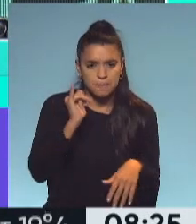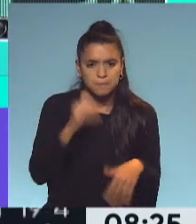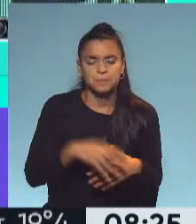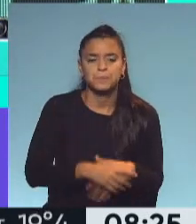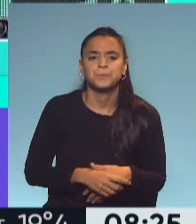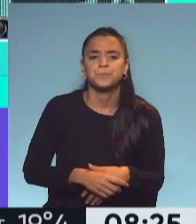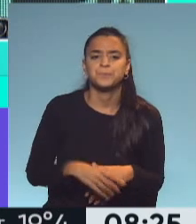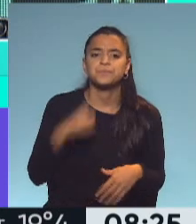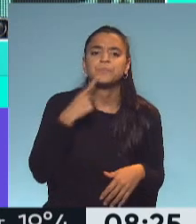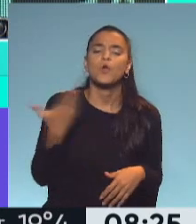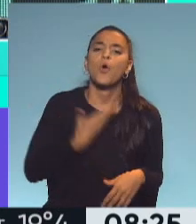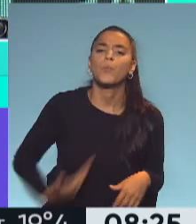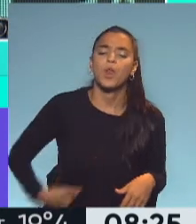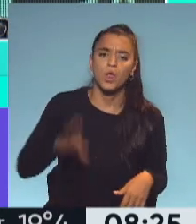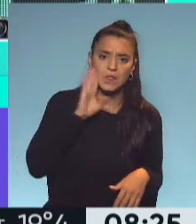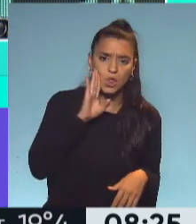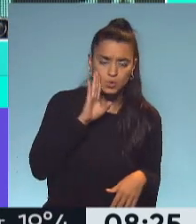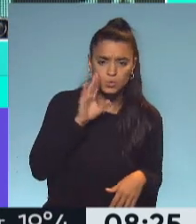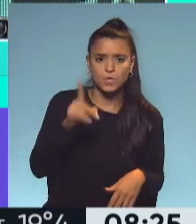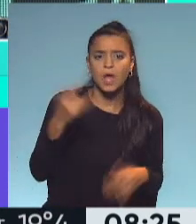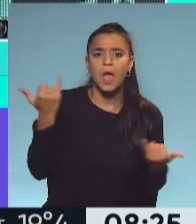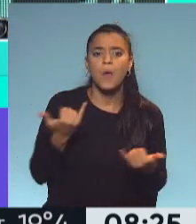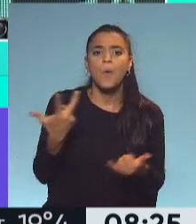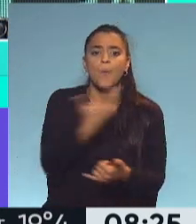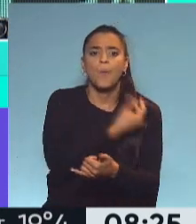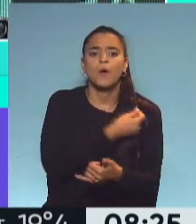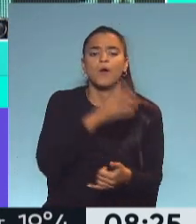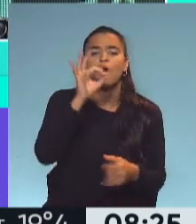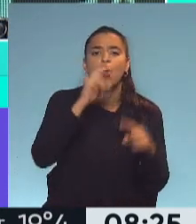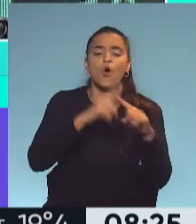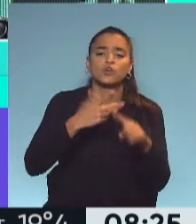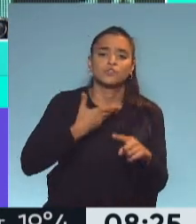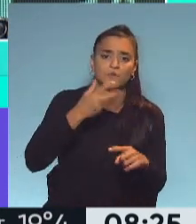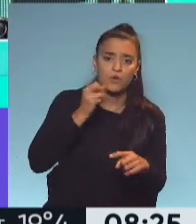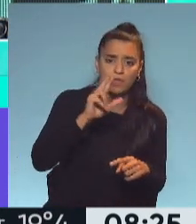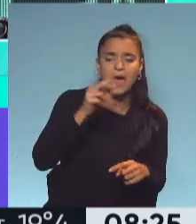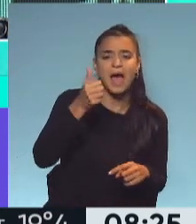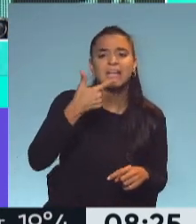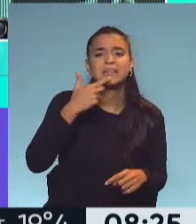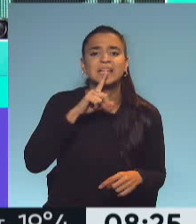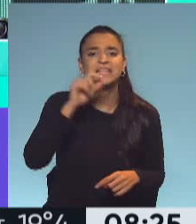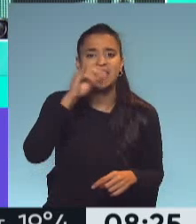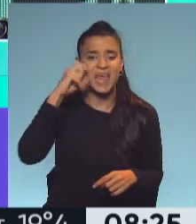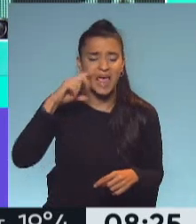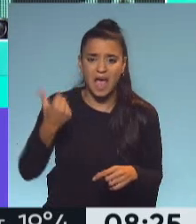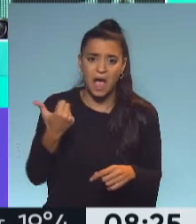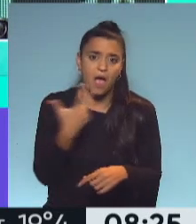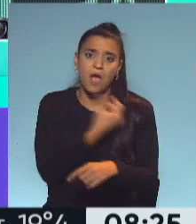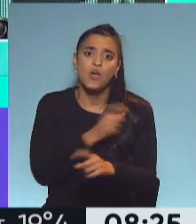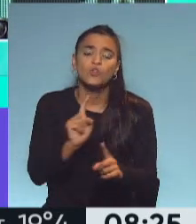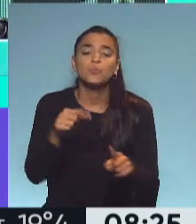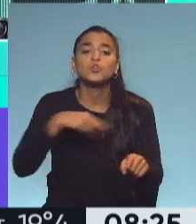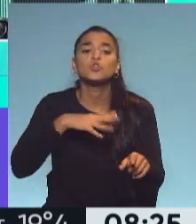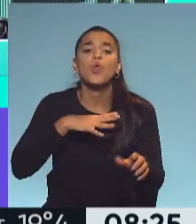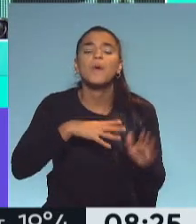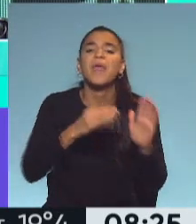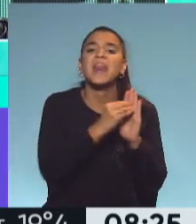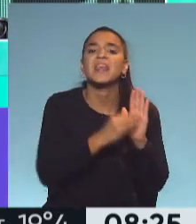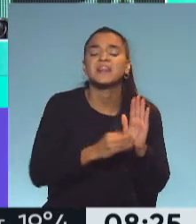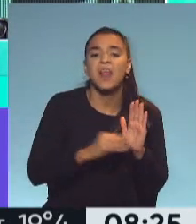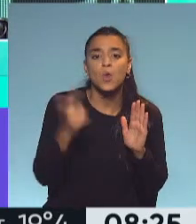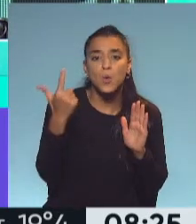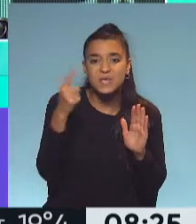existe con el gobierno de Estados Unidos, que tiene vacunas de Oxford AstraZeneca, que no está utilizando porque aún no está registrada en su país